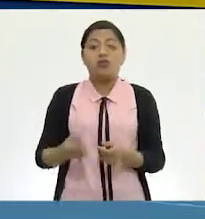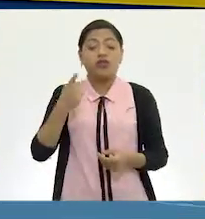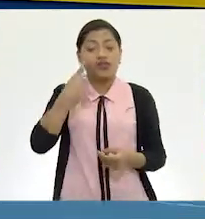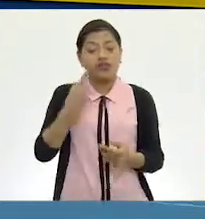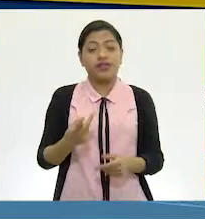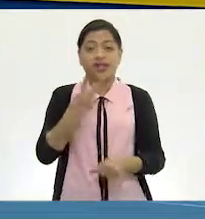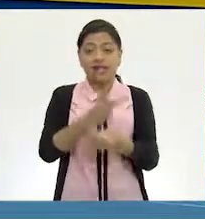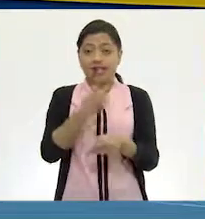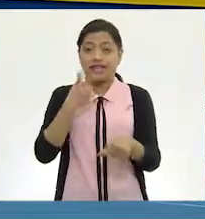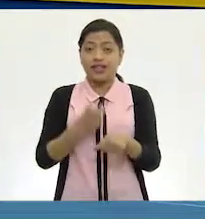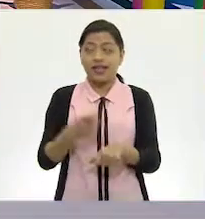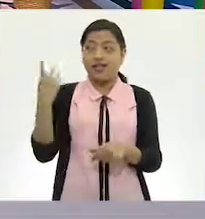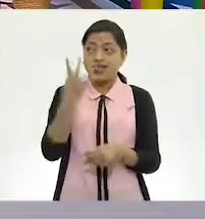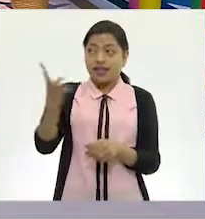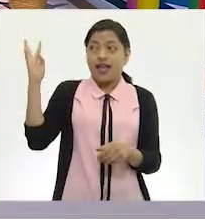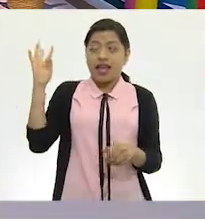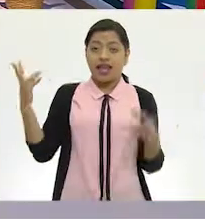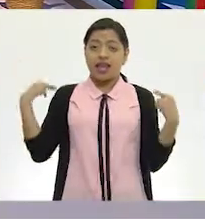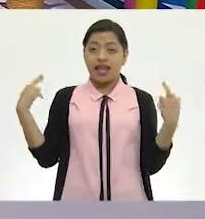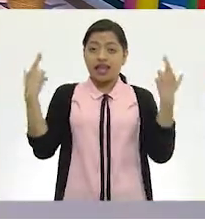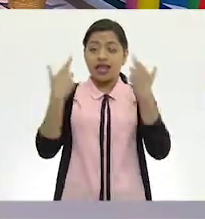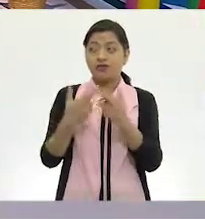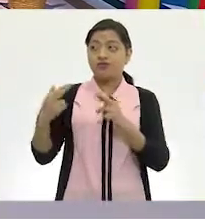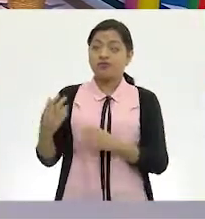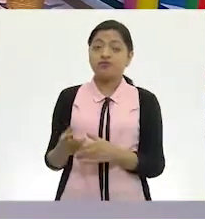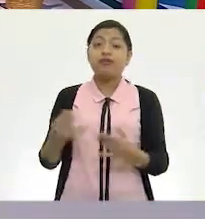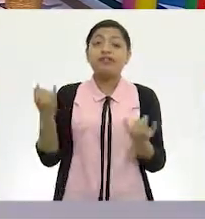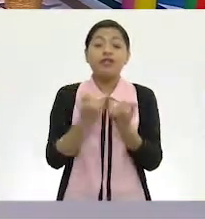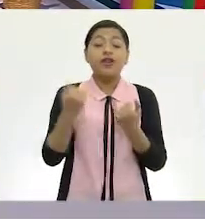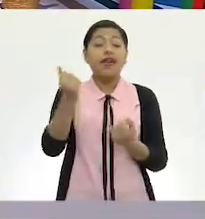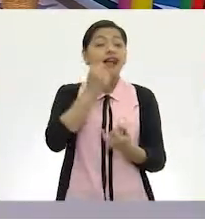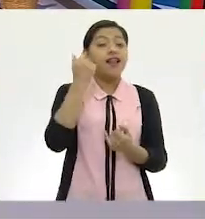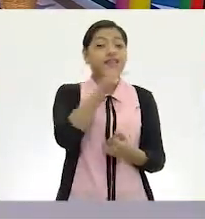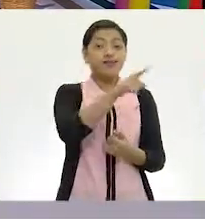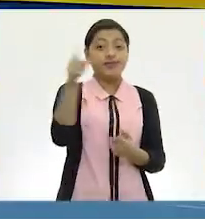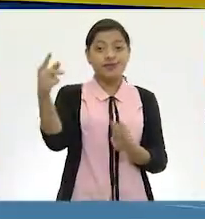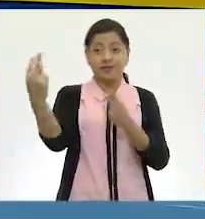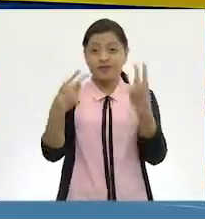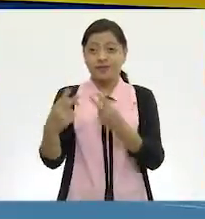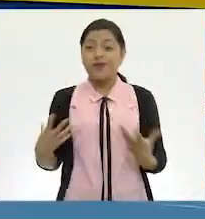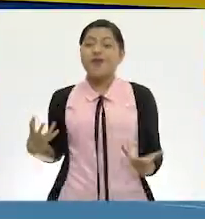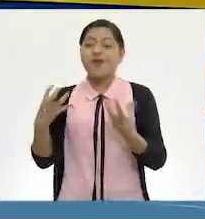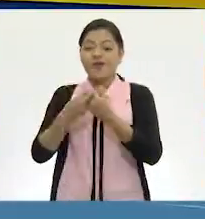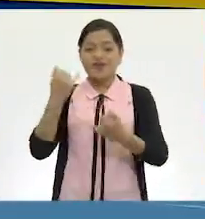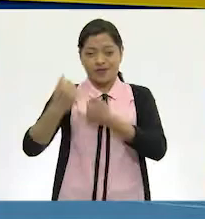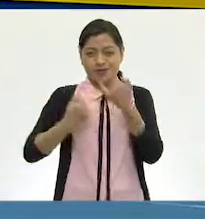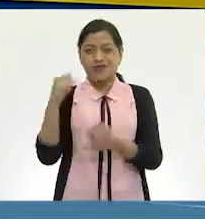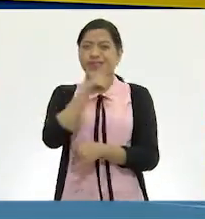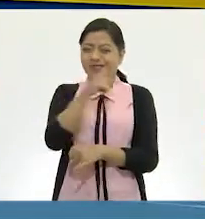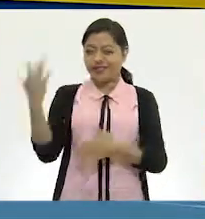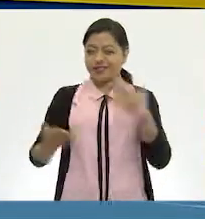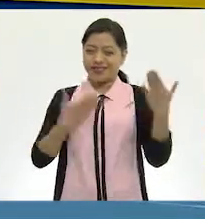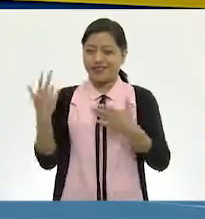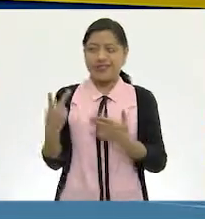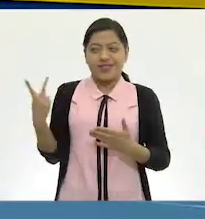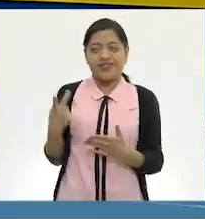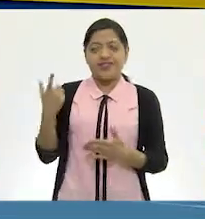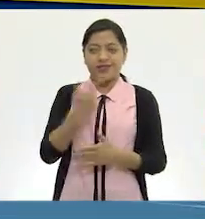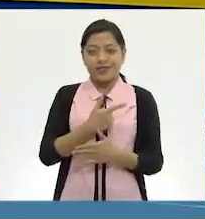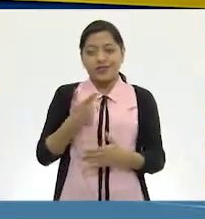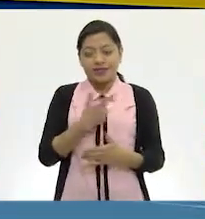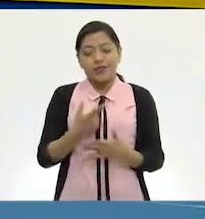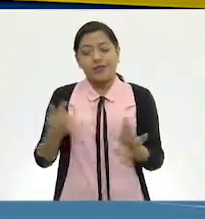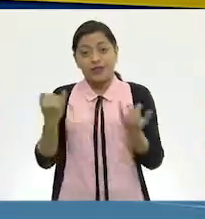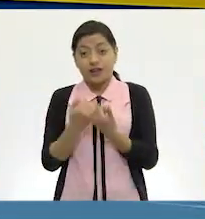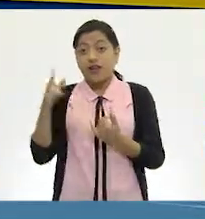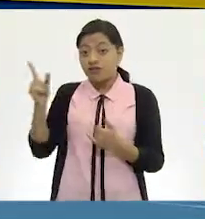a todos los docentes, alumnas y alumnas a que jueguen con nosotros desde casa y a que se diviertan tanto como nosotros haciendo este juego.